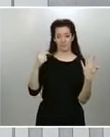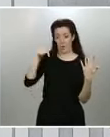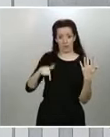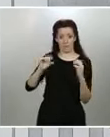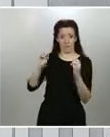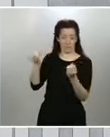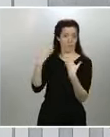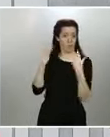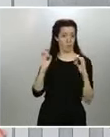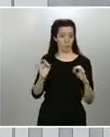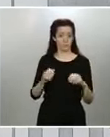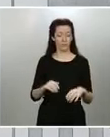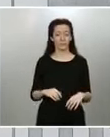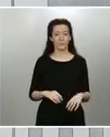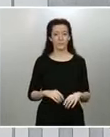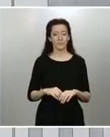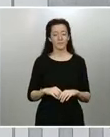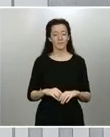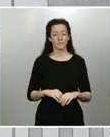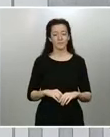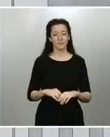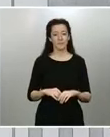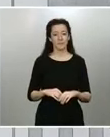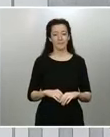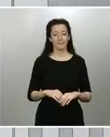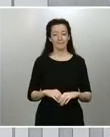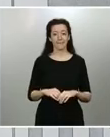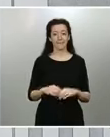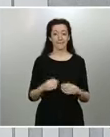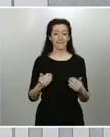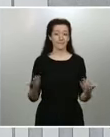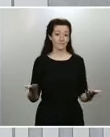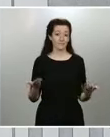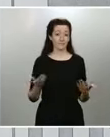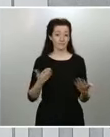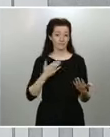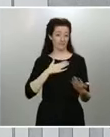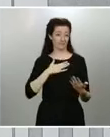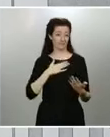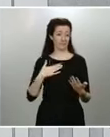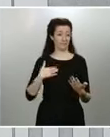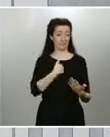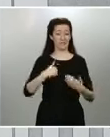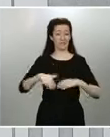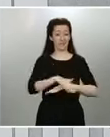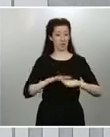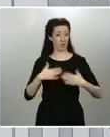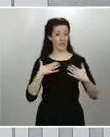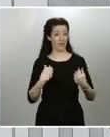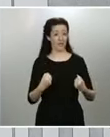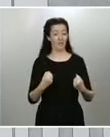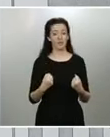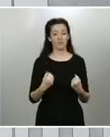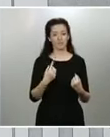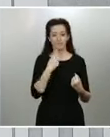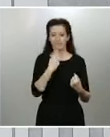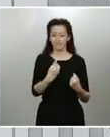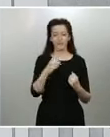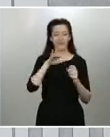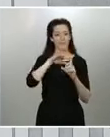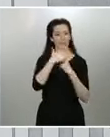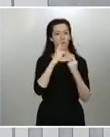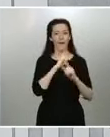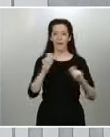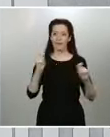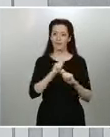insistir en que desde responsabilidad como ministro de sanidad el estado de alarma es imprescindible en la fase de escalado que es